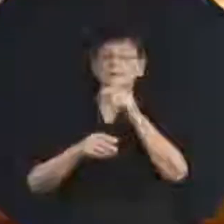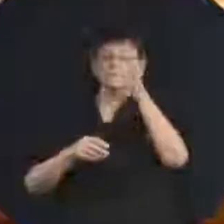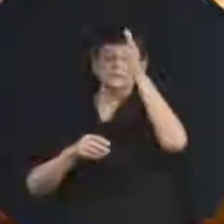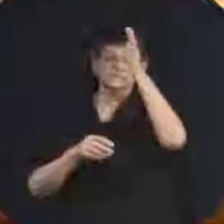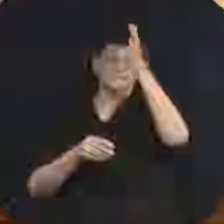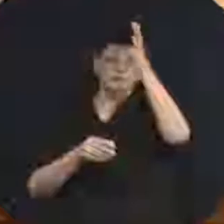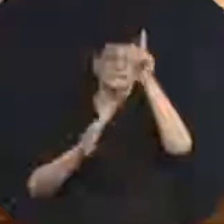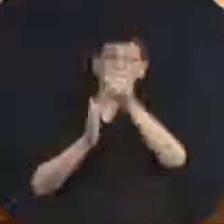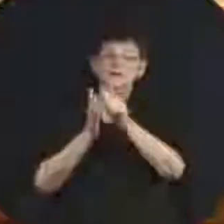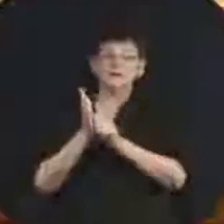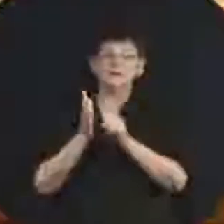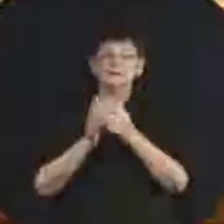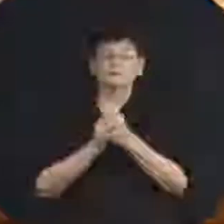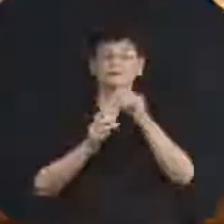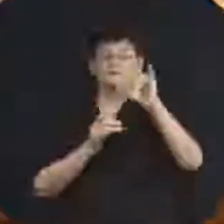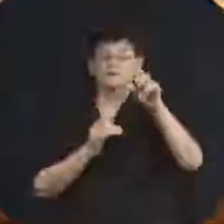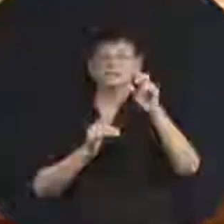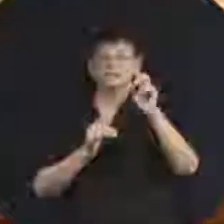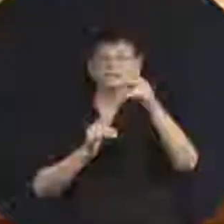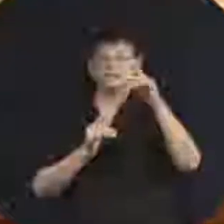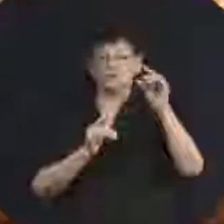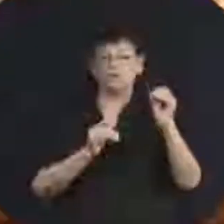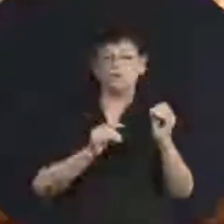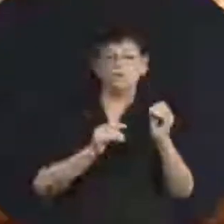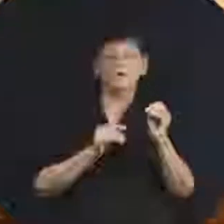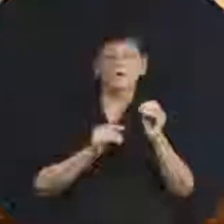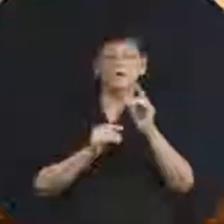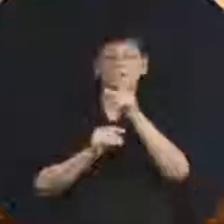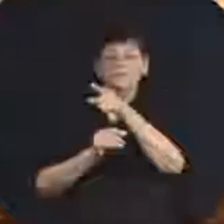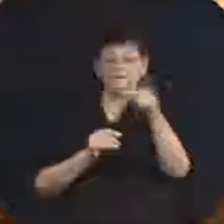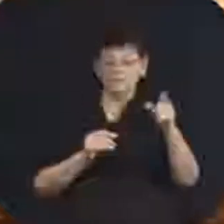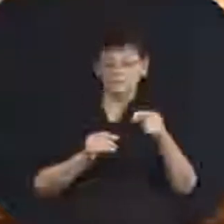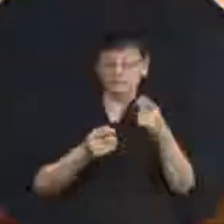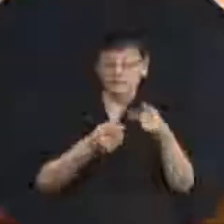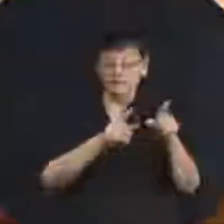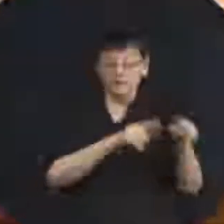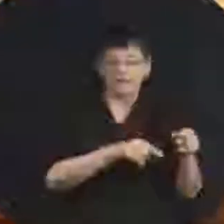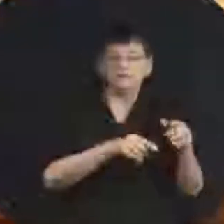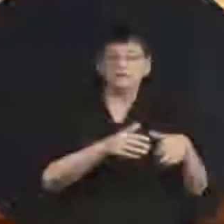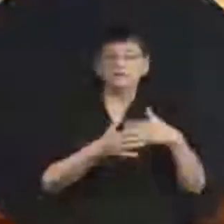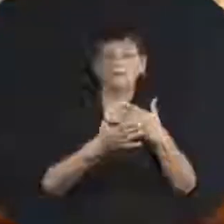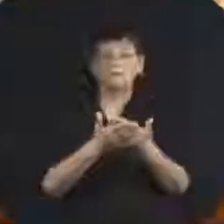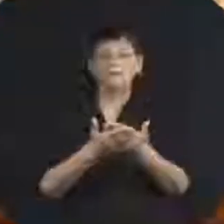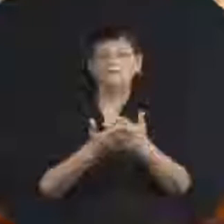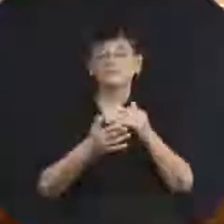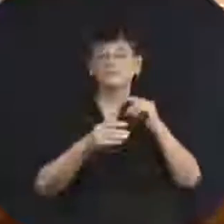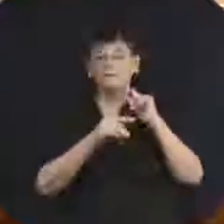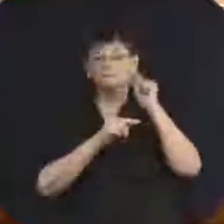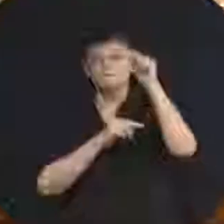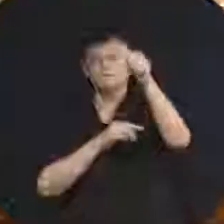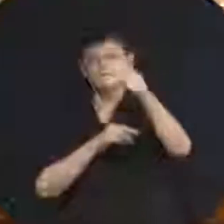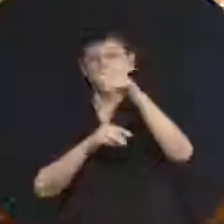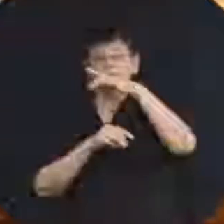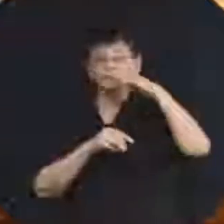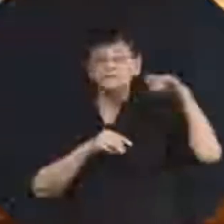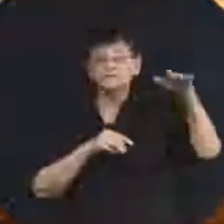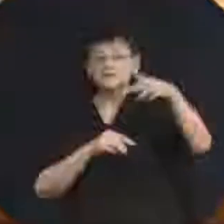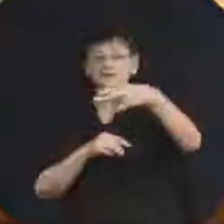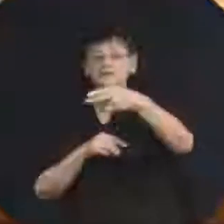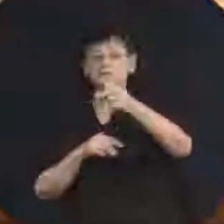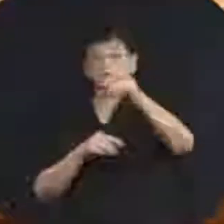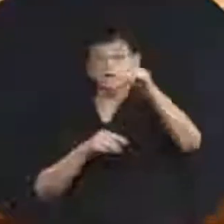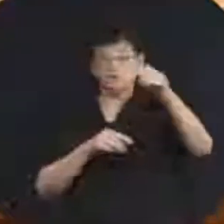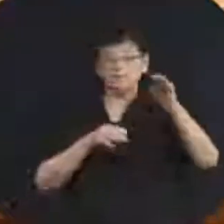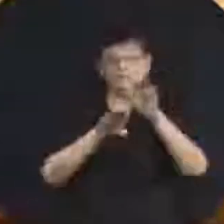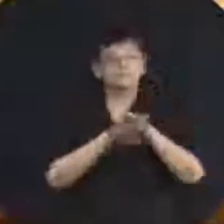Jetro, sacerdote de Madián. En cierta ocasión, llevó el rebaño más allá del desierto hasta el Horeb, el